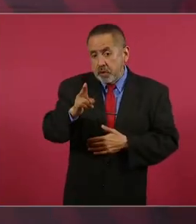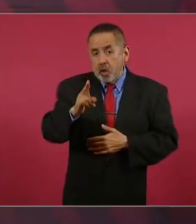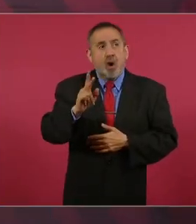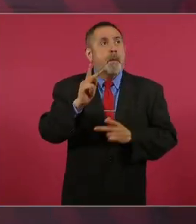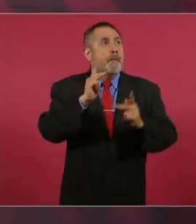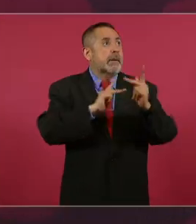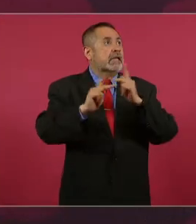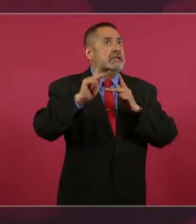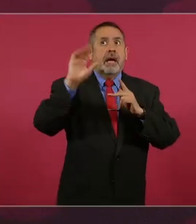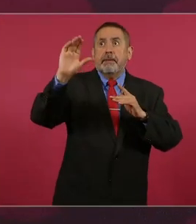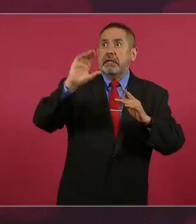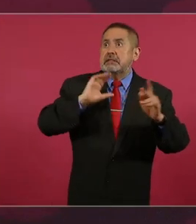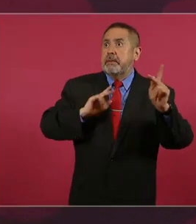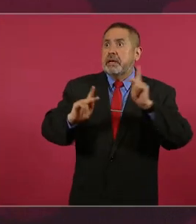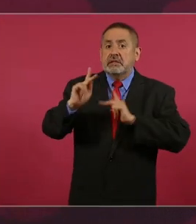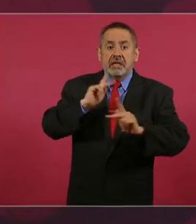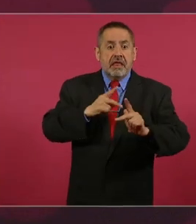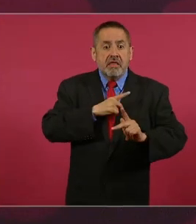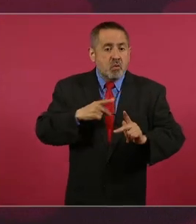deuda.